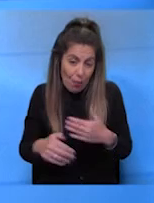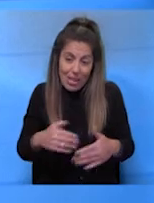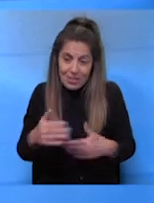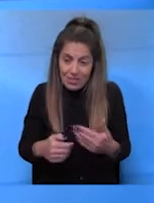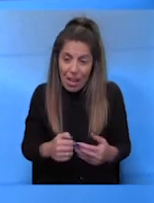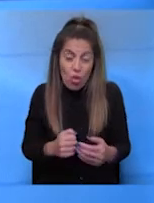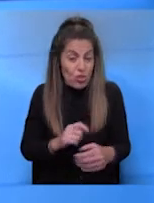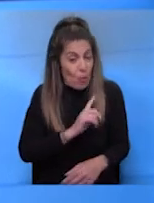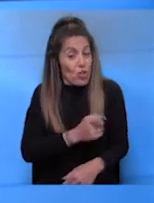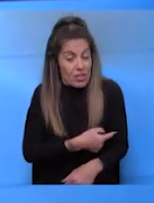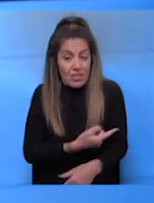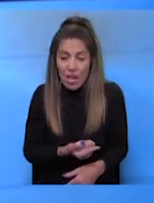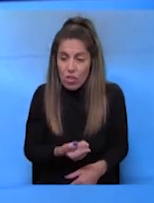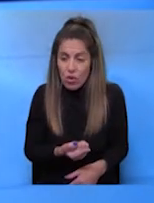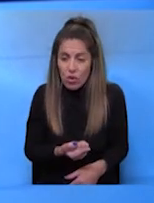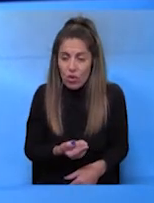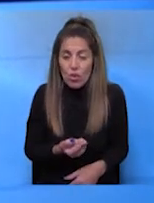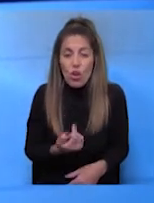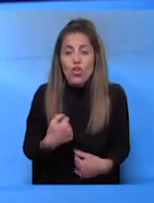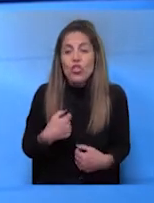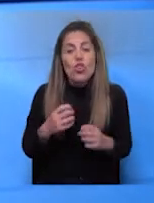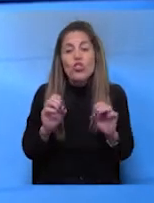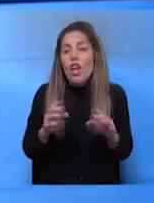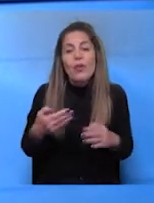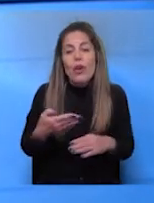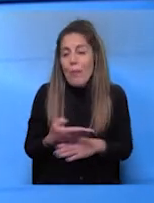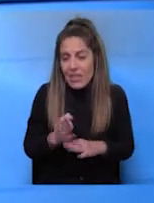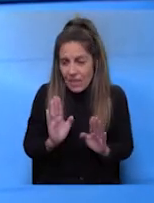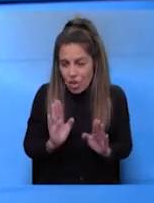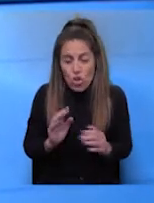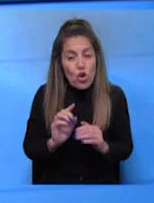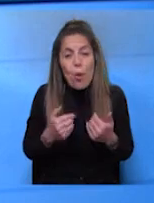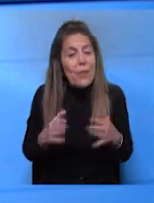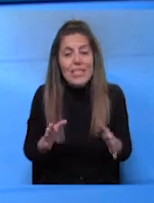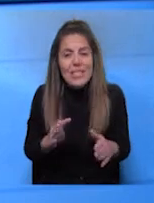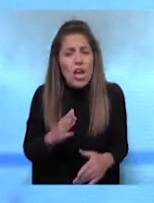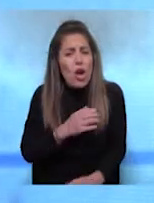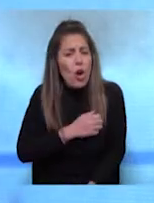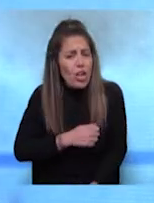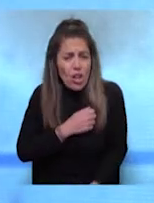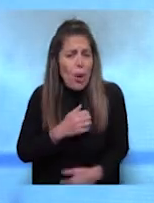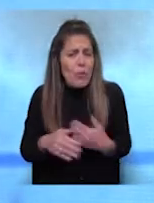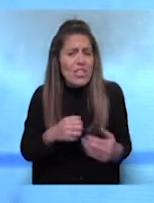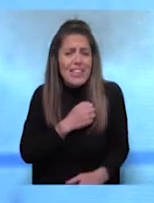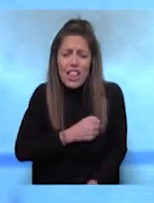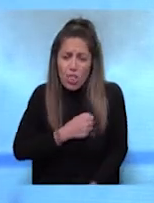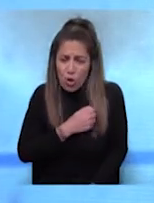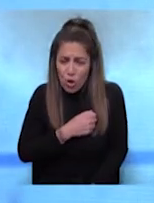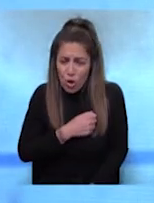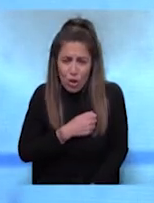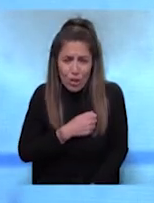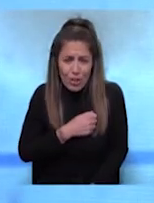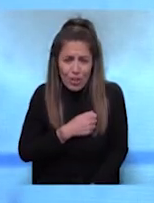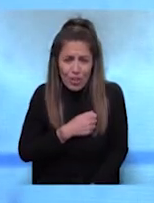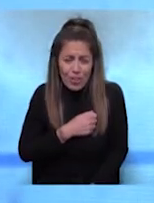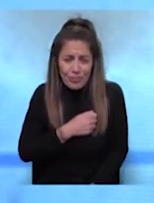ha potenciado. A ver, yo solo le voy a pedir, sí. Porque mire que yo todavía no empecé con el duelo, no empecé a procesar sí. El duelo. Del abandono,